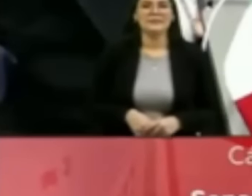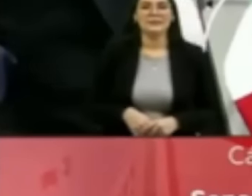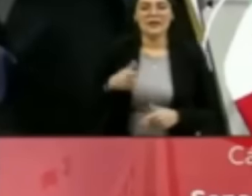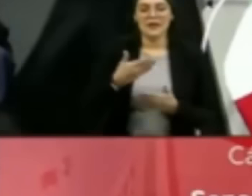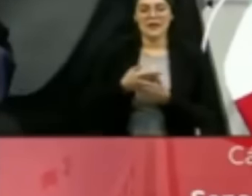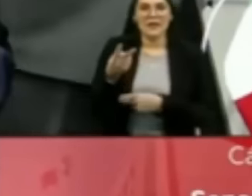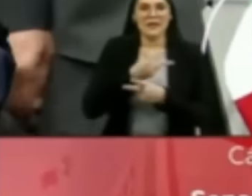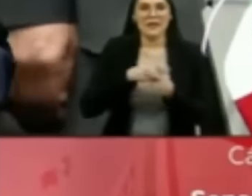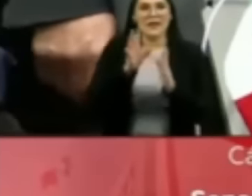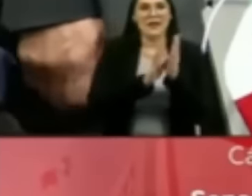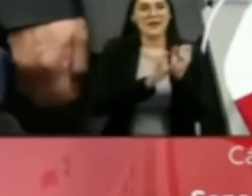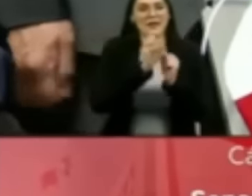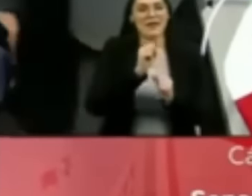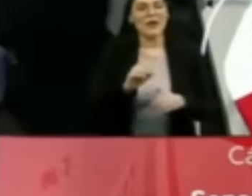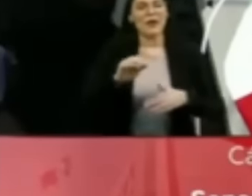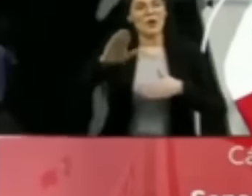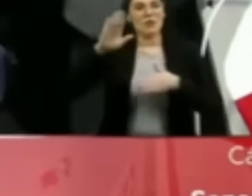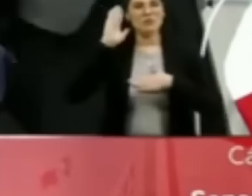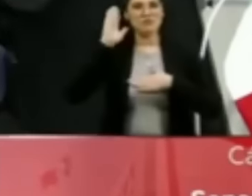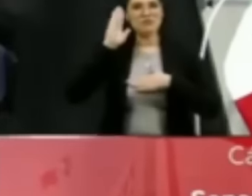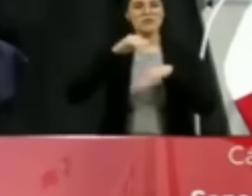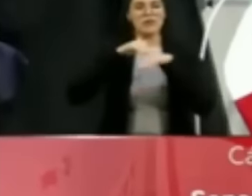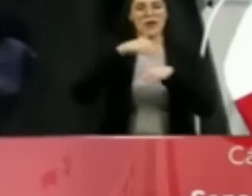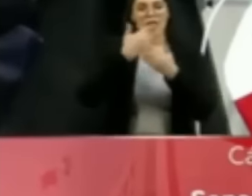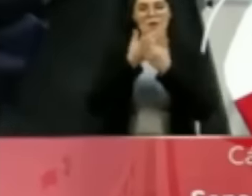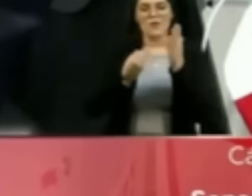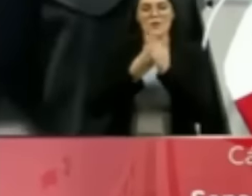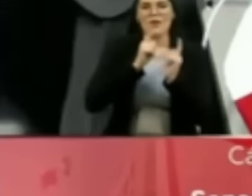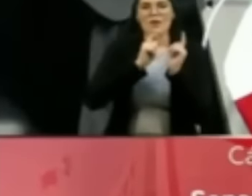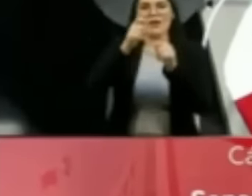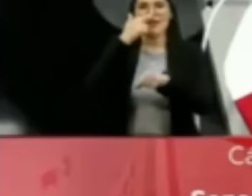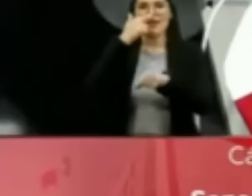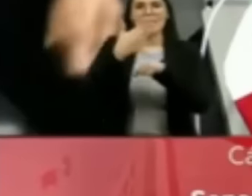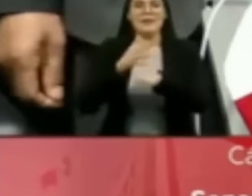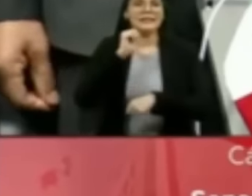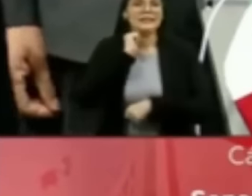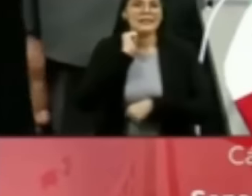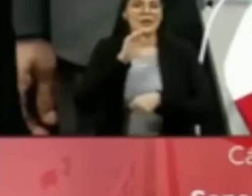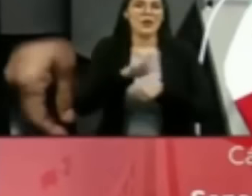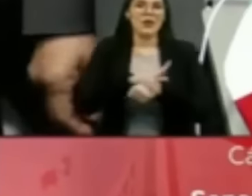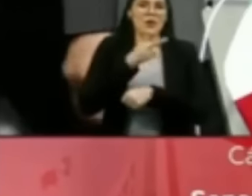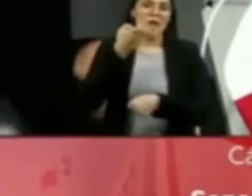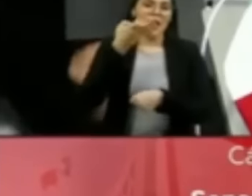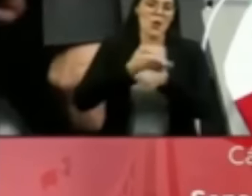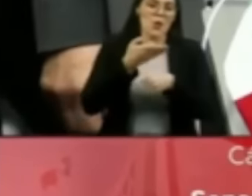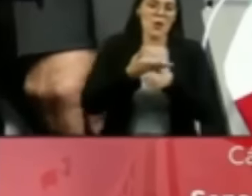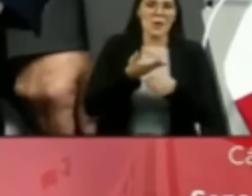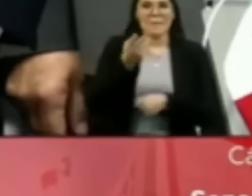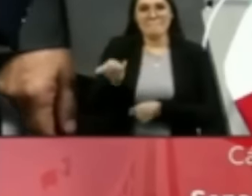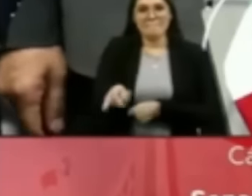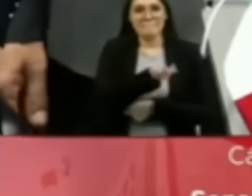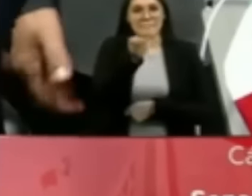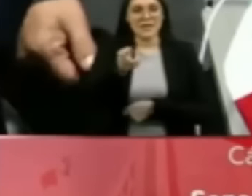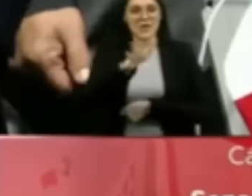y legal como senadores de la República. En consecuencia, les